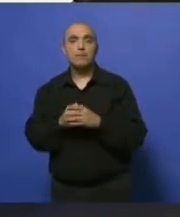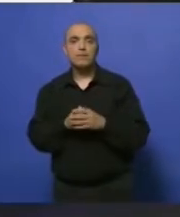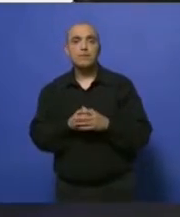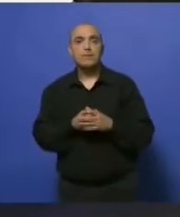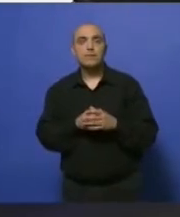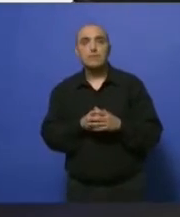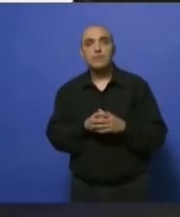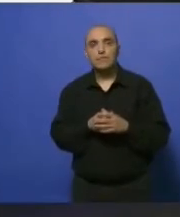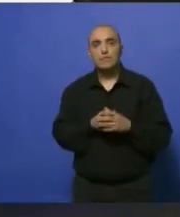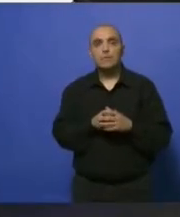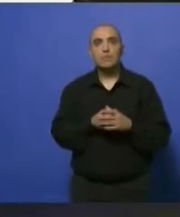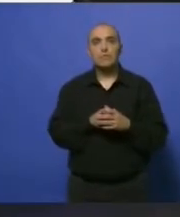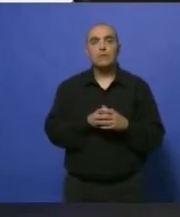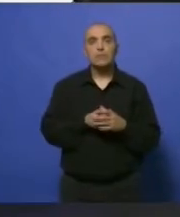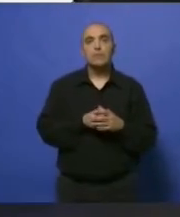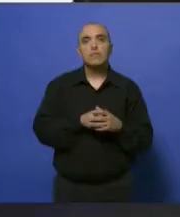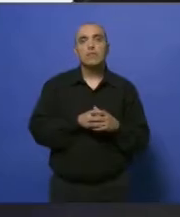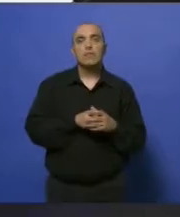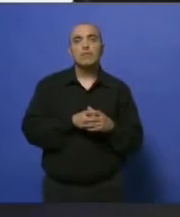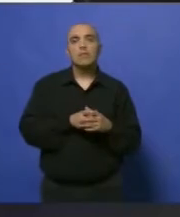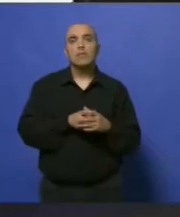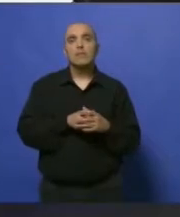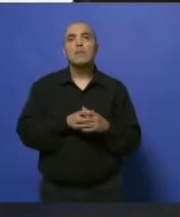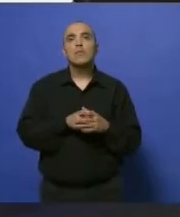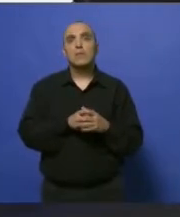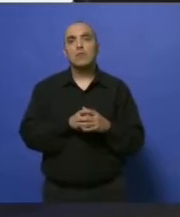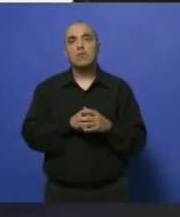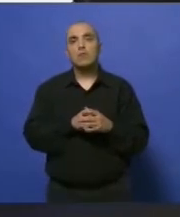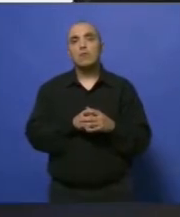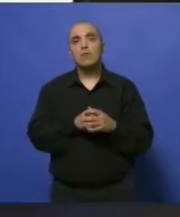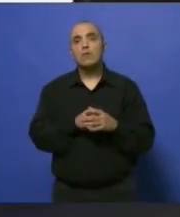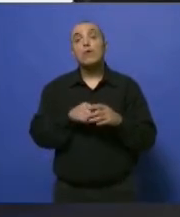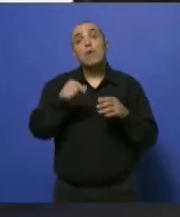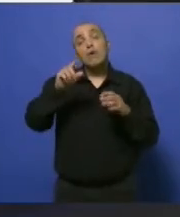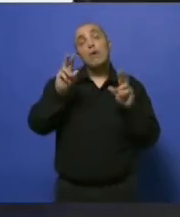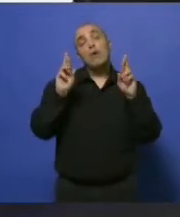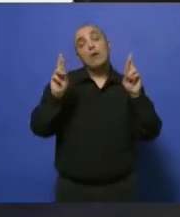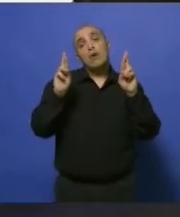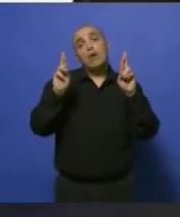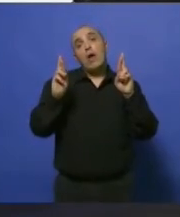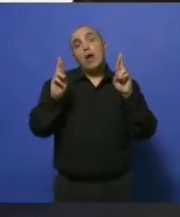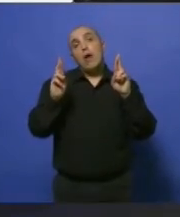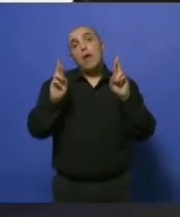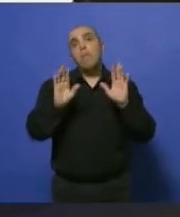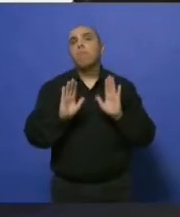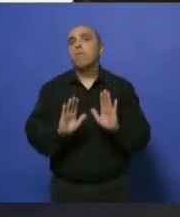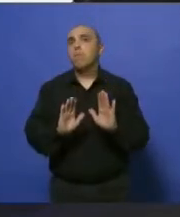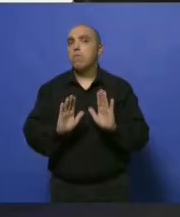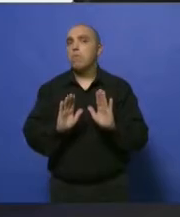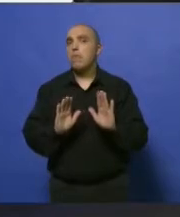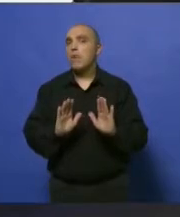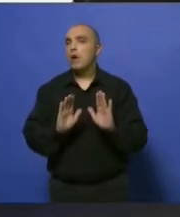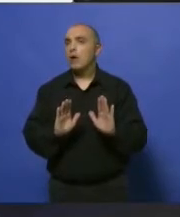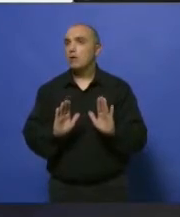después de mañana si no registran las líneas prepagas, se van a habilitar nuevamente el teléfono. Ojalá en el caso que con esto se termine con la mafia de venta de